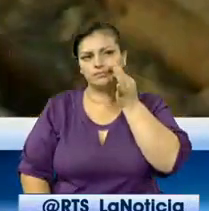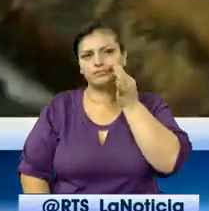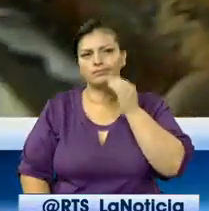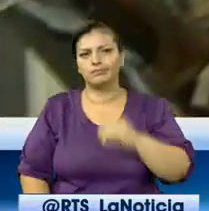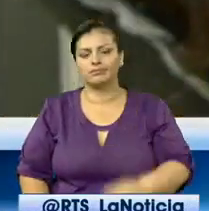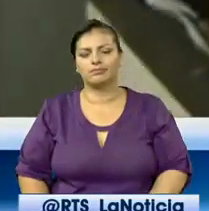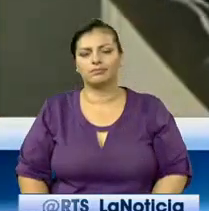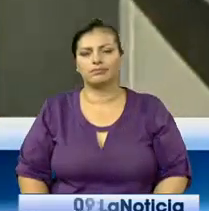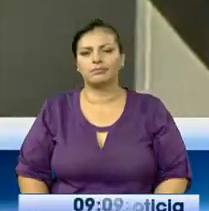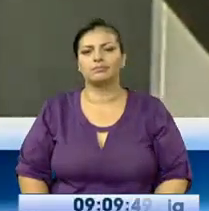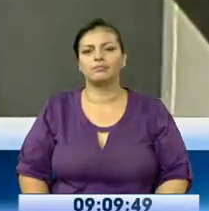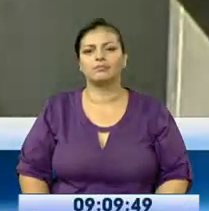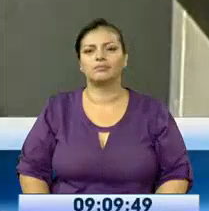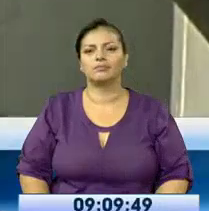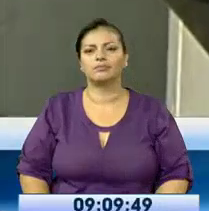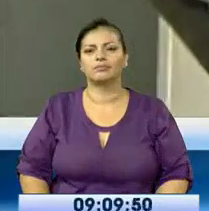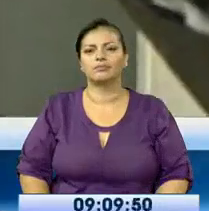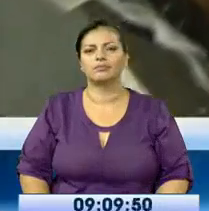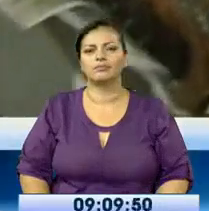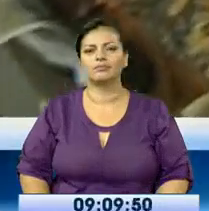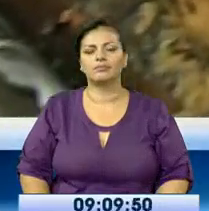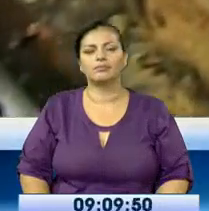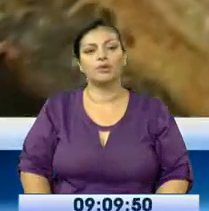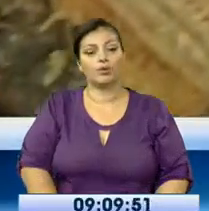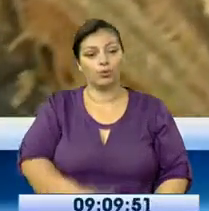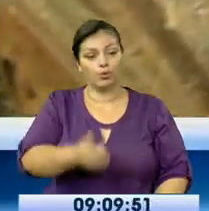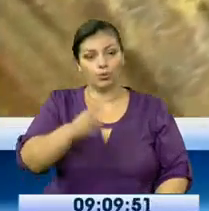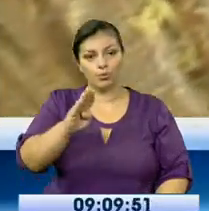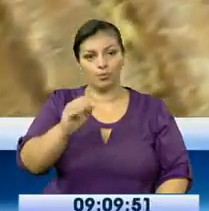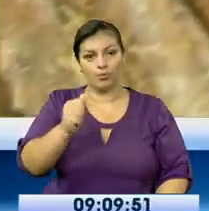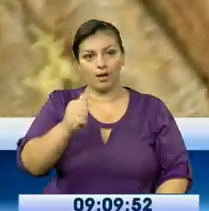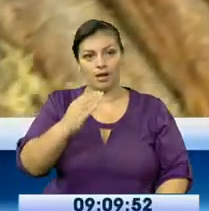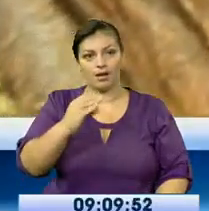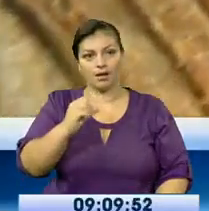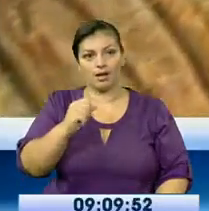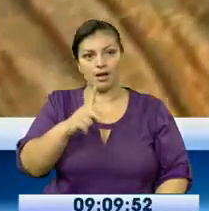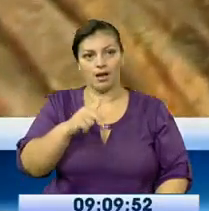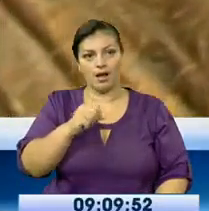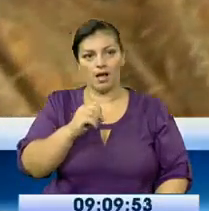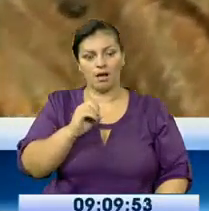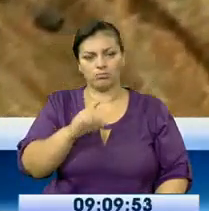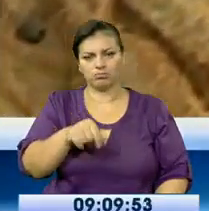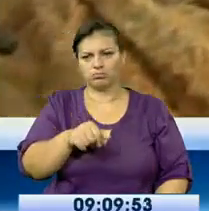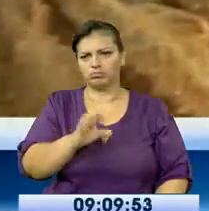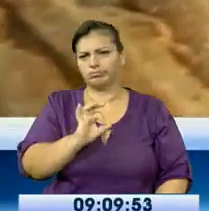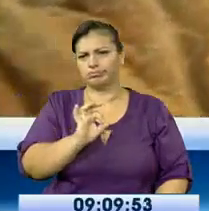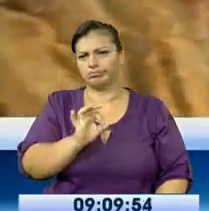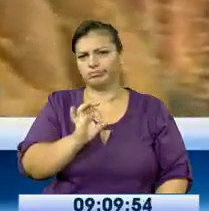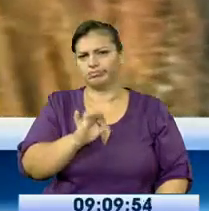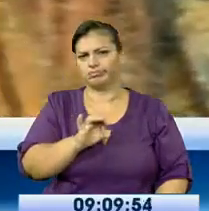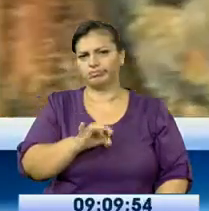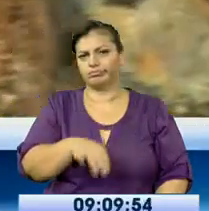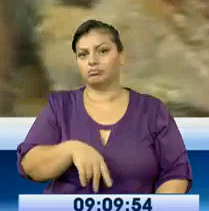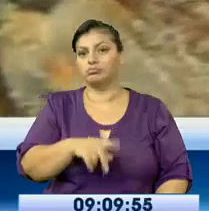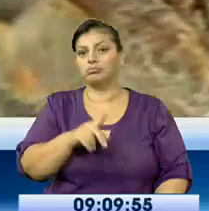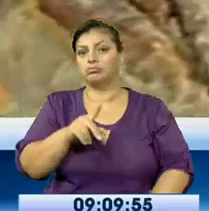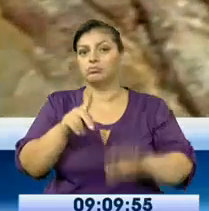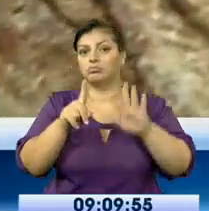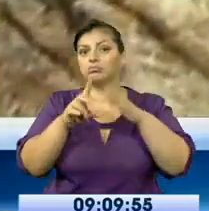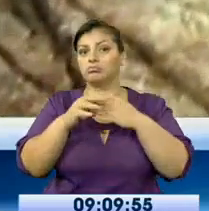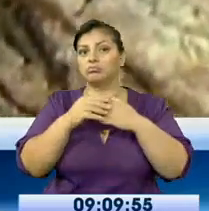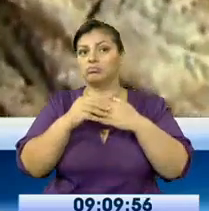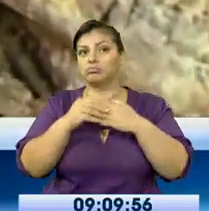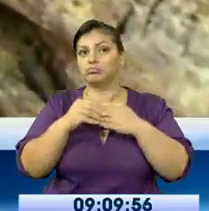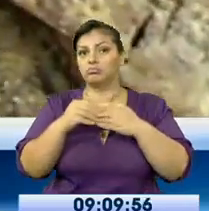es igual que el Cómo se llama el bacalao tú sabes que el bacalao viene de Galápagos 56 eh No está